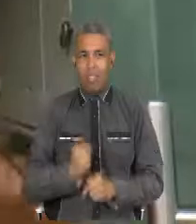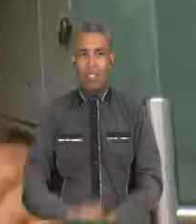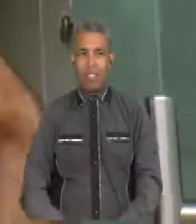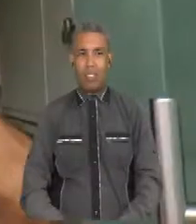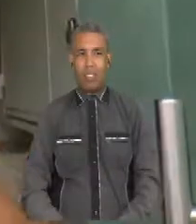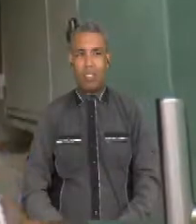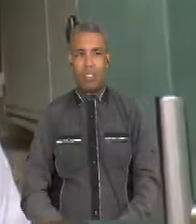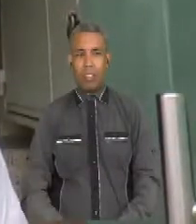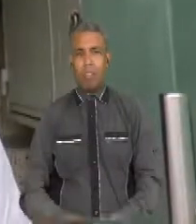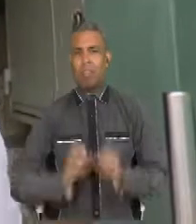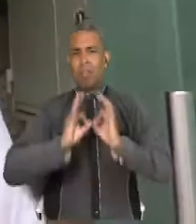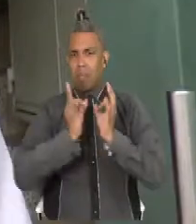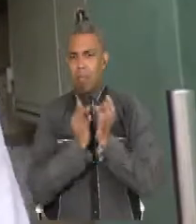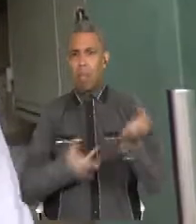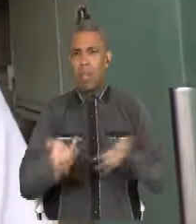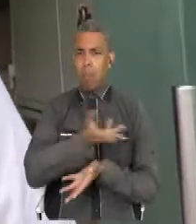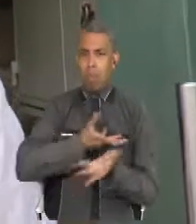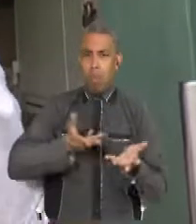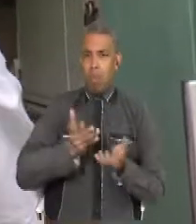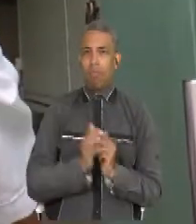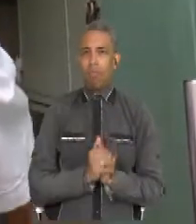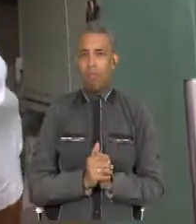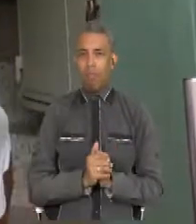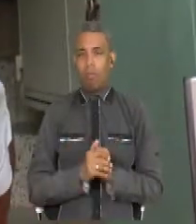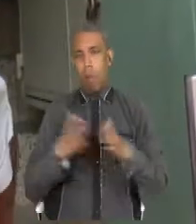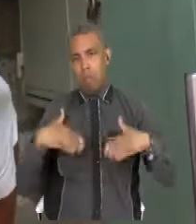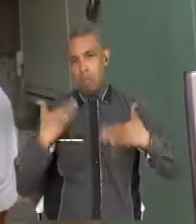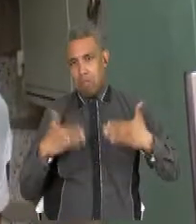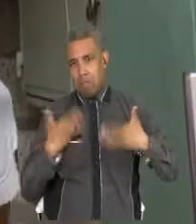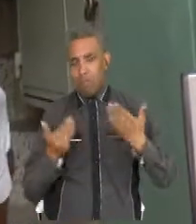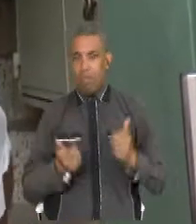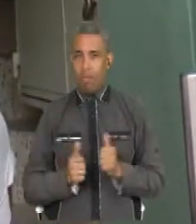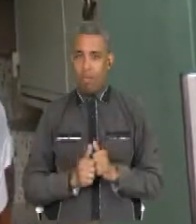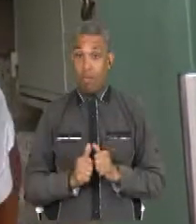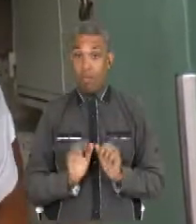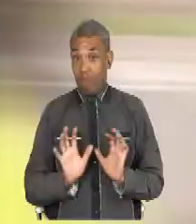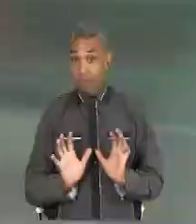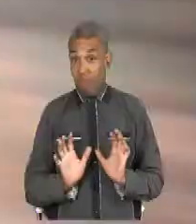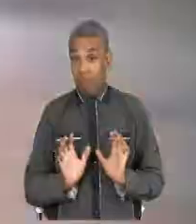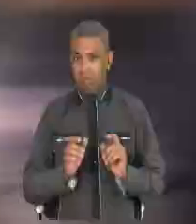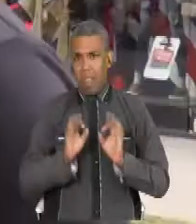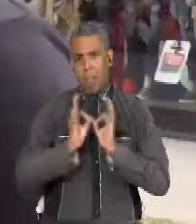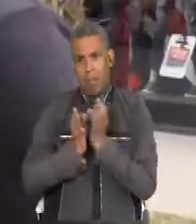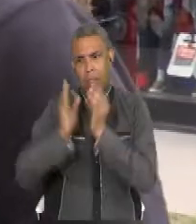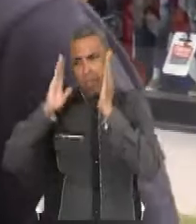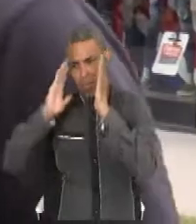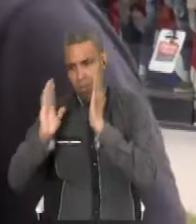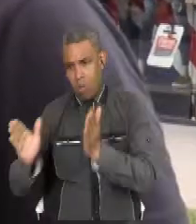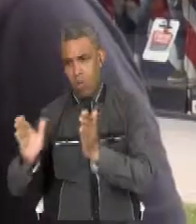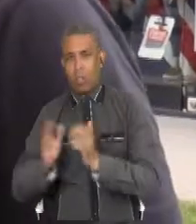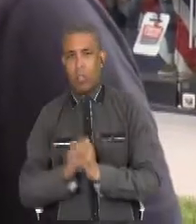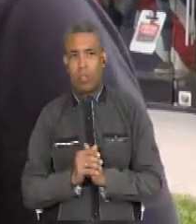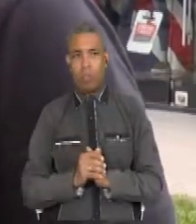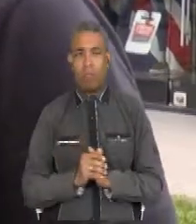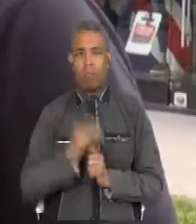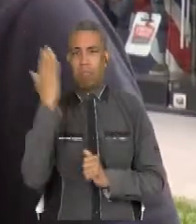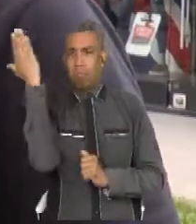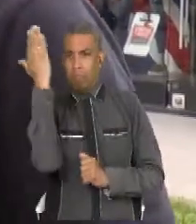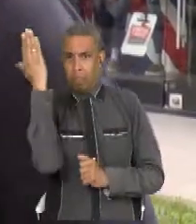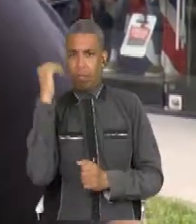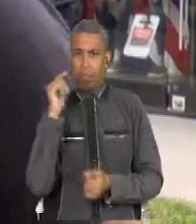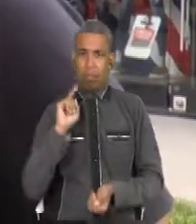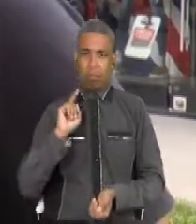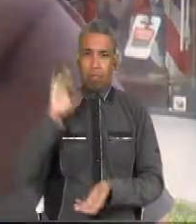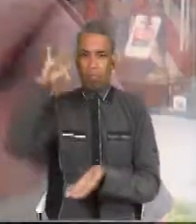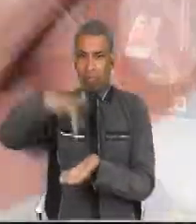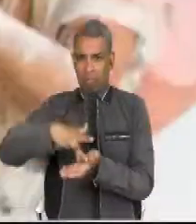De pasarla en familia, disfrutar los tiempos agradables y dedicarle lo más posible a ellos. Ver cine, voy a cine,